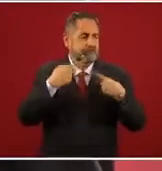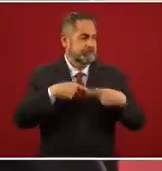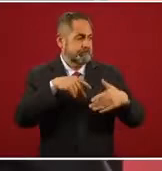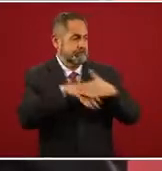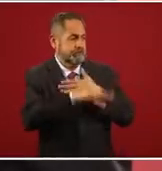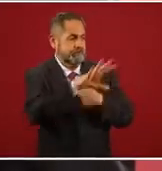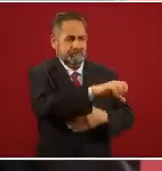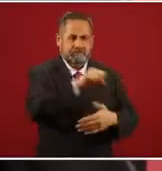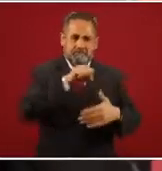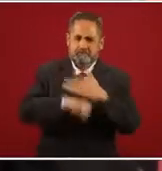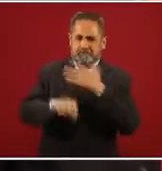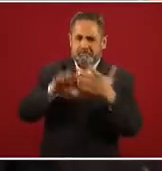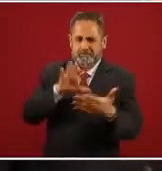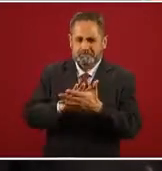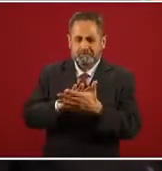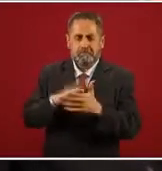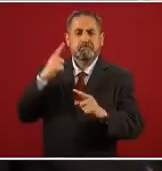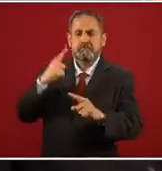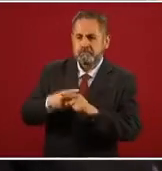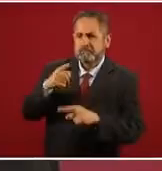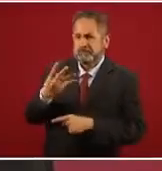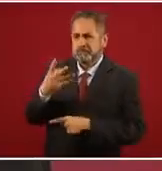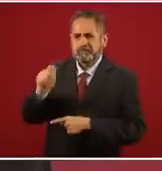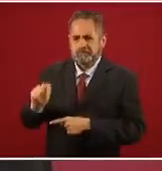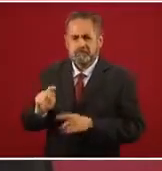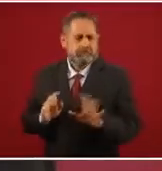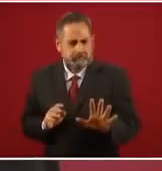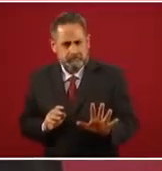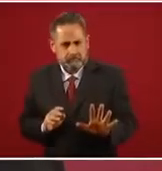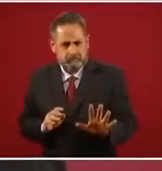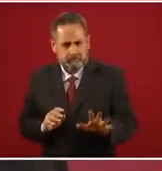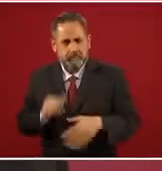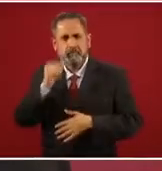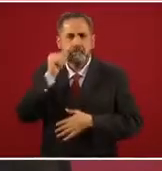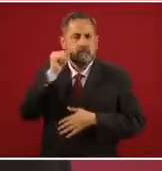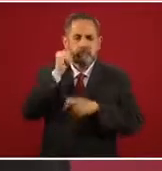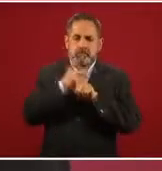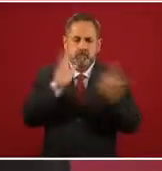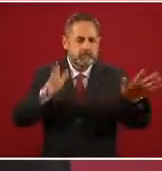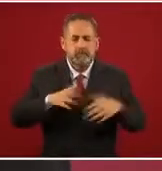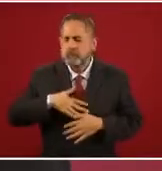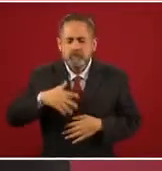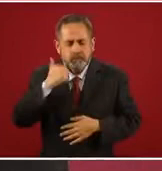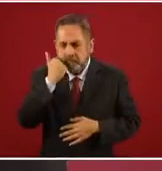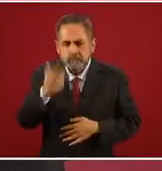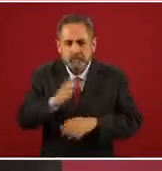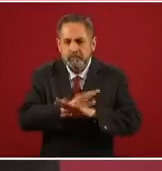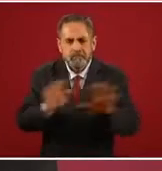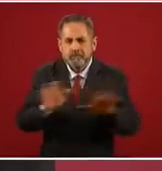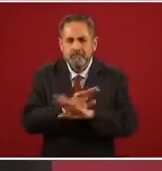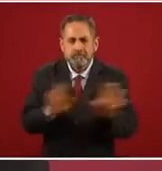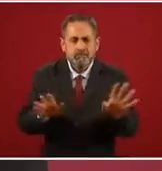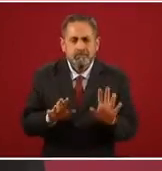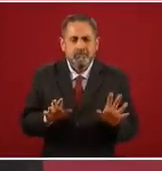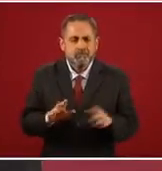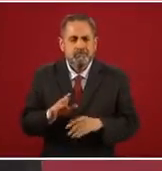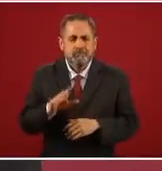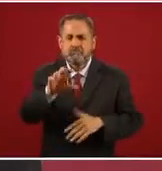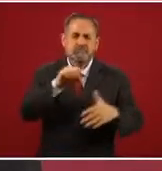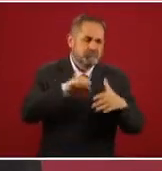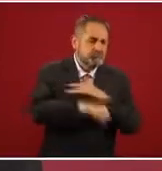la 4T. Entonces, si ya lo liberaron, lo celebro, porque yo no quiero tener, o sea, no queremos